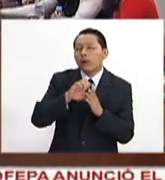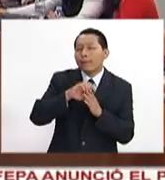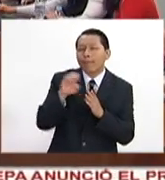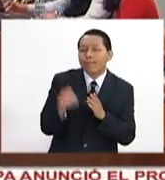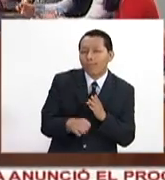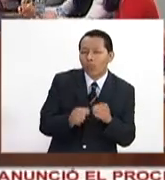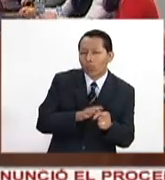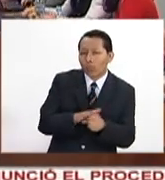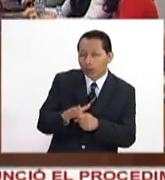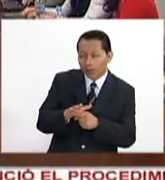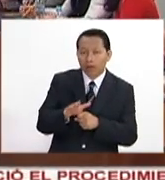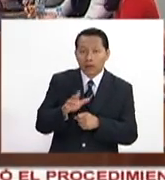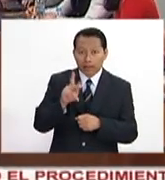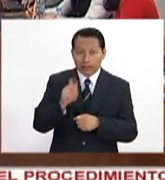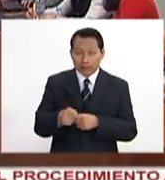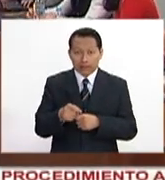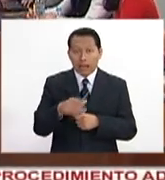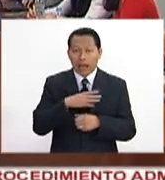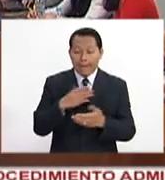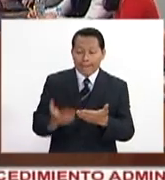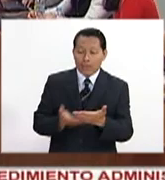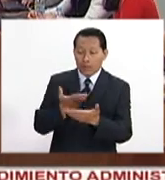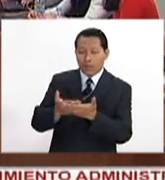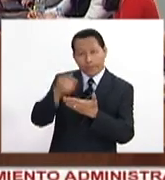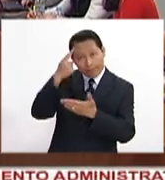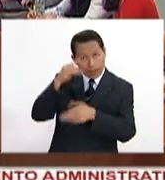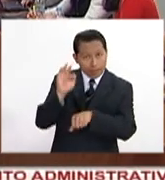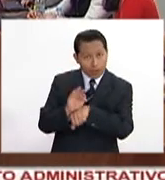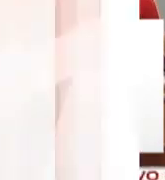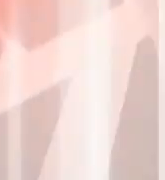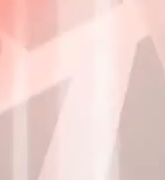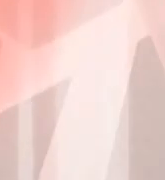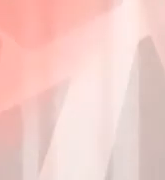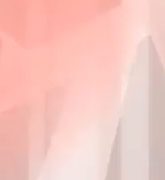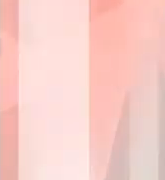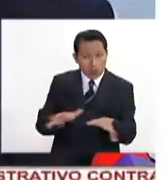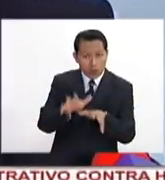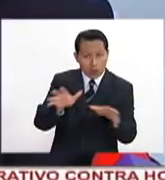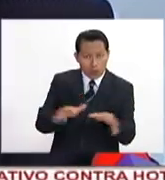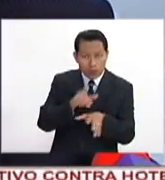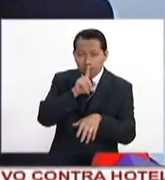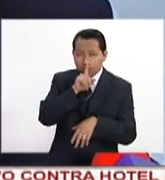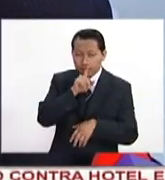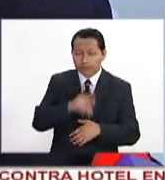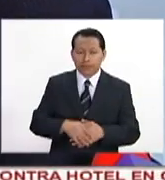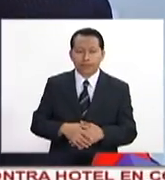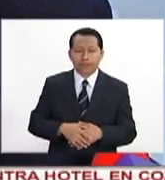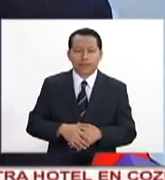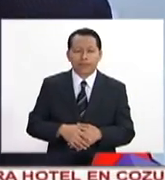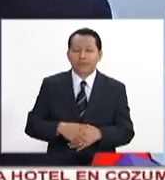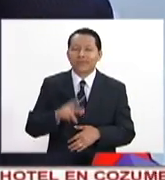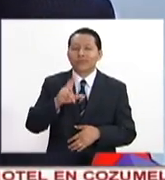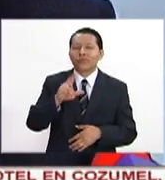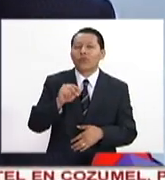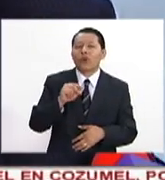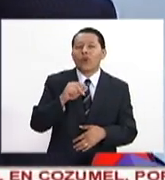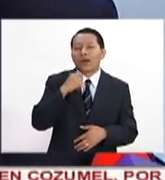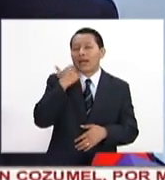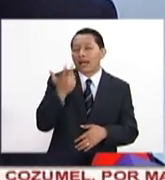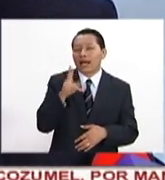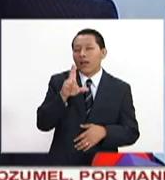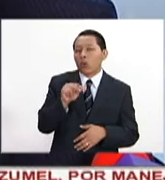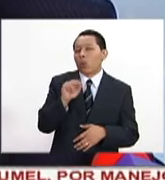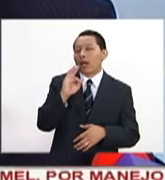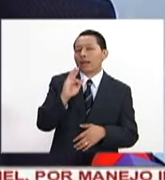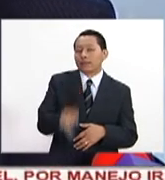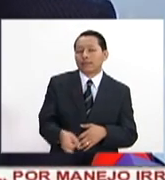no aceptar propuestas que impulsen el proteccionismo. No se quiere, no se acepta de que